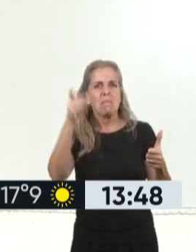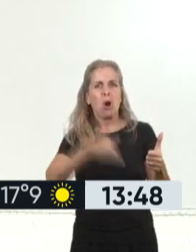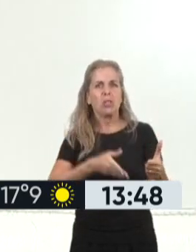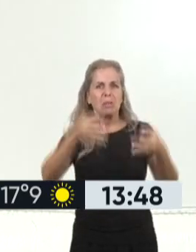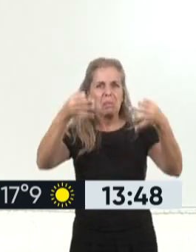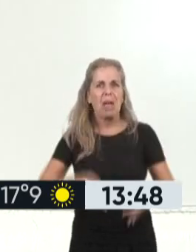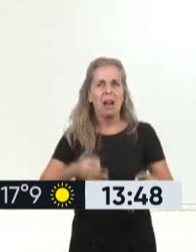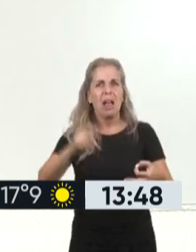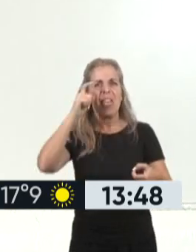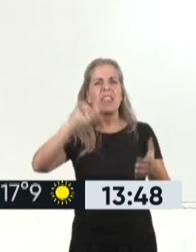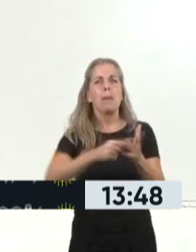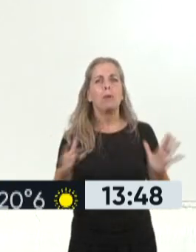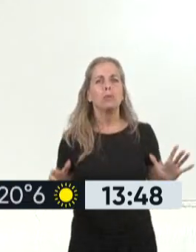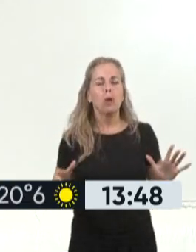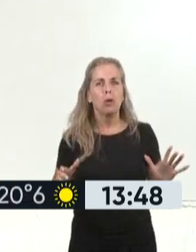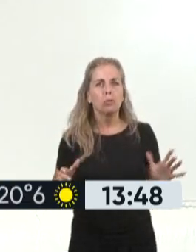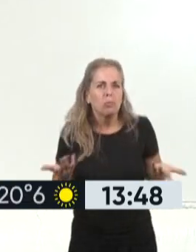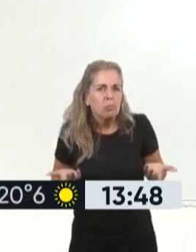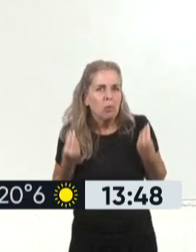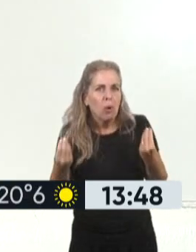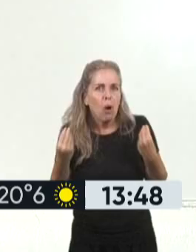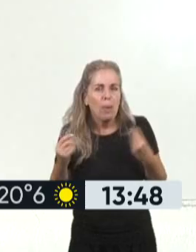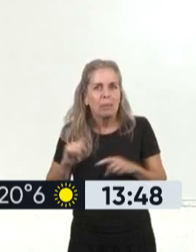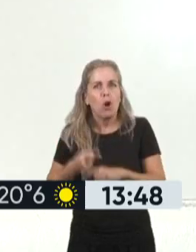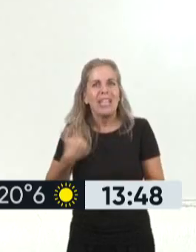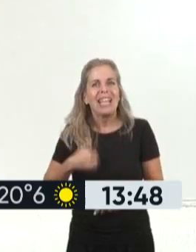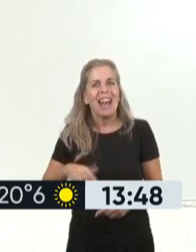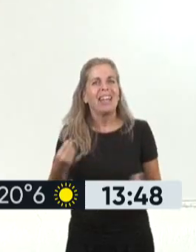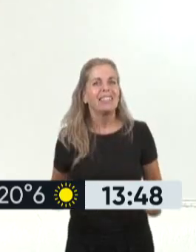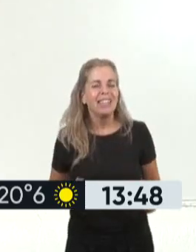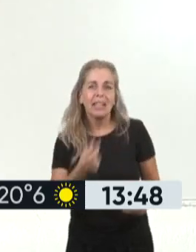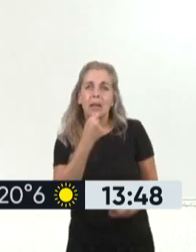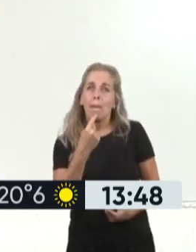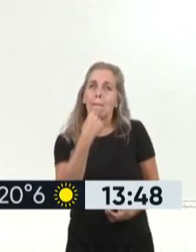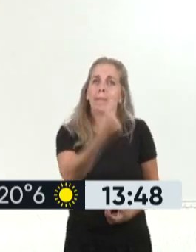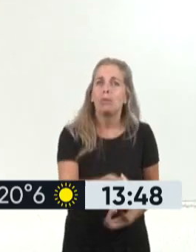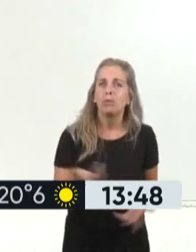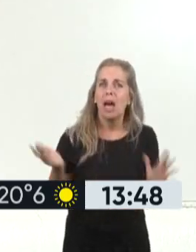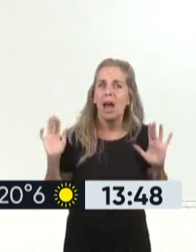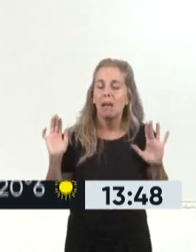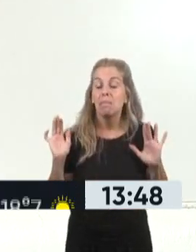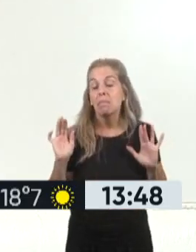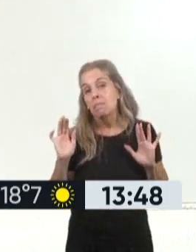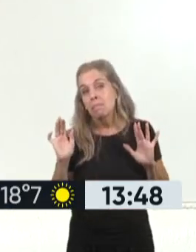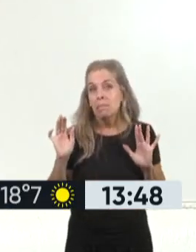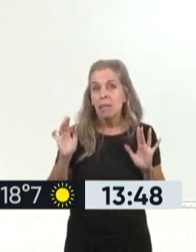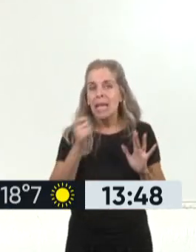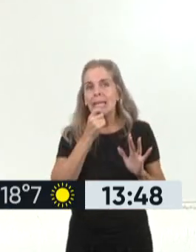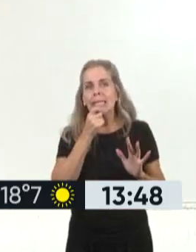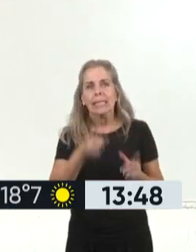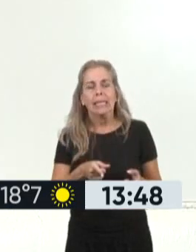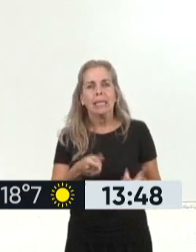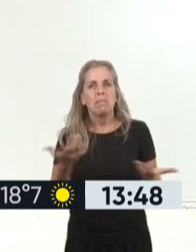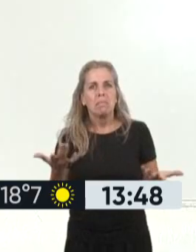refleja la continuidad de la política argentina. Consultarte si peligra en este caso la posibilidad de la continuidad